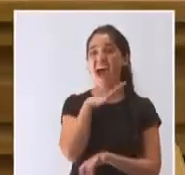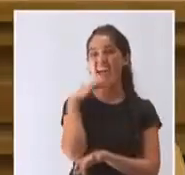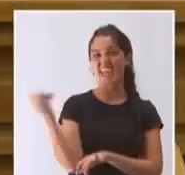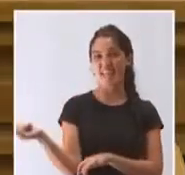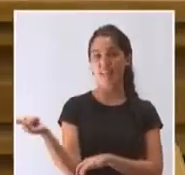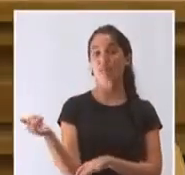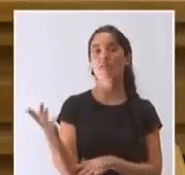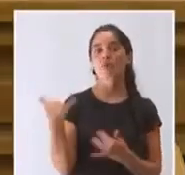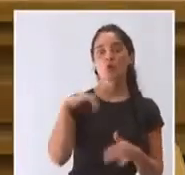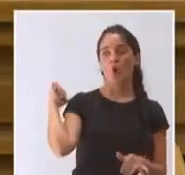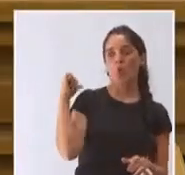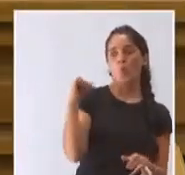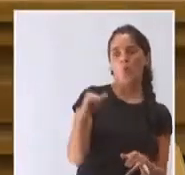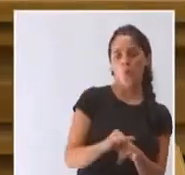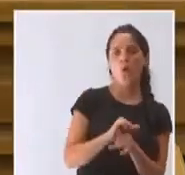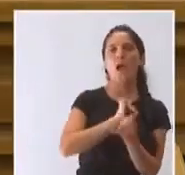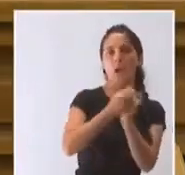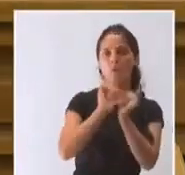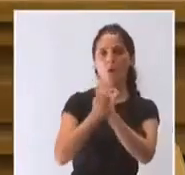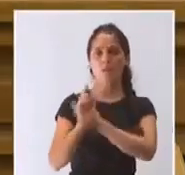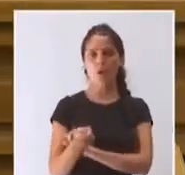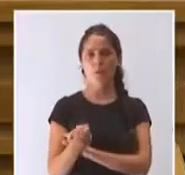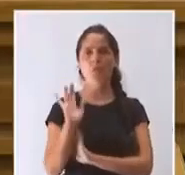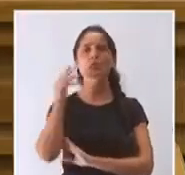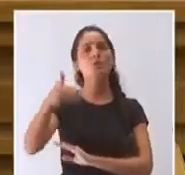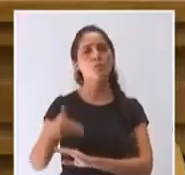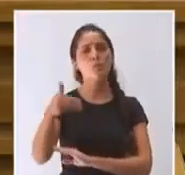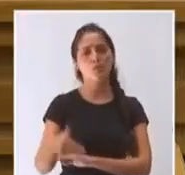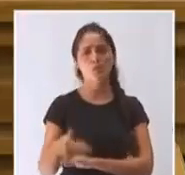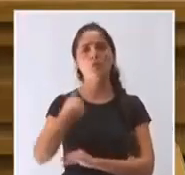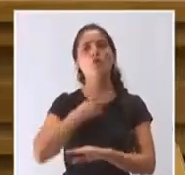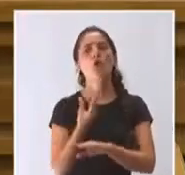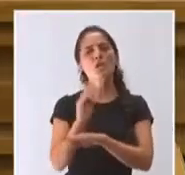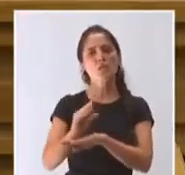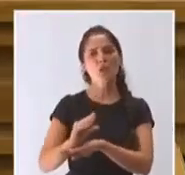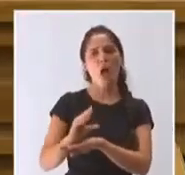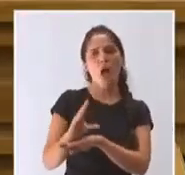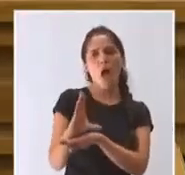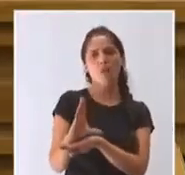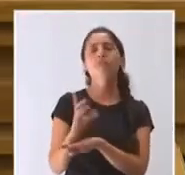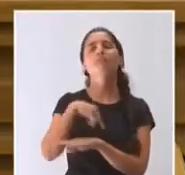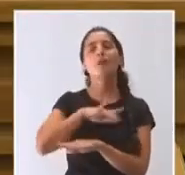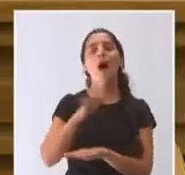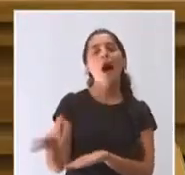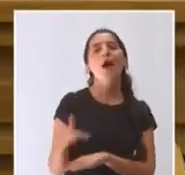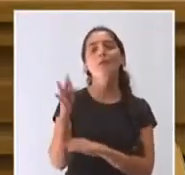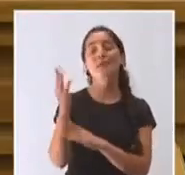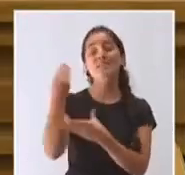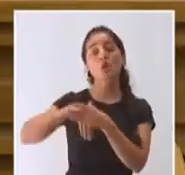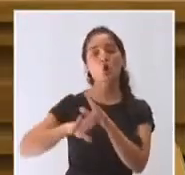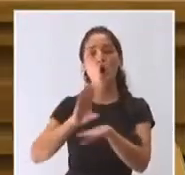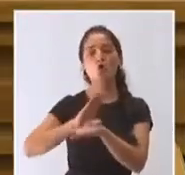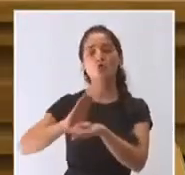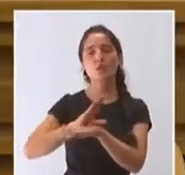pero realmente es importante estamos invirtiendo y además contamos con un equipo creo que de bandera en la consejería para este ministerio ahí se abre un escenario